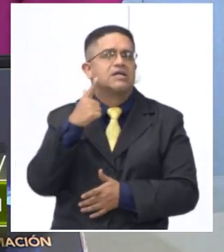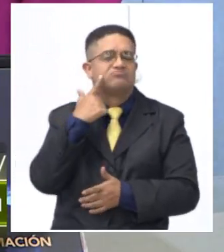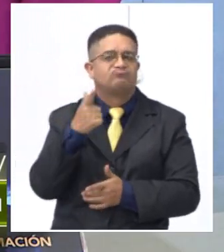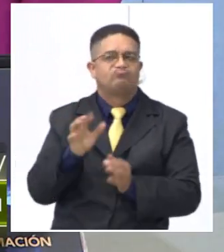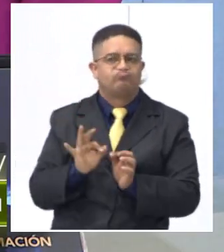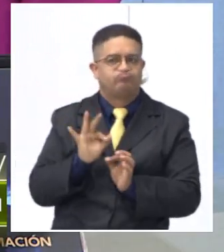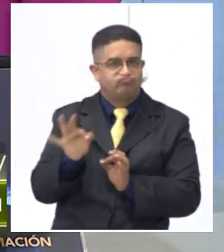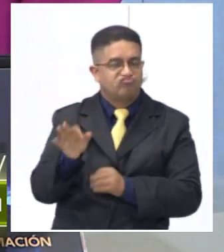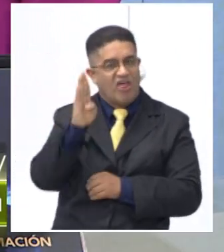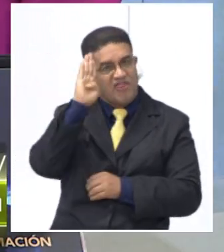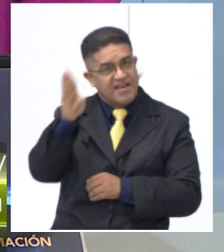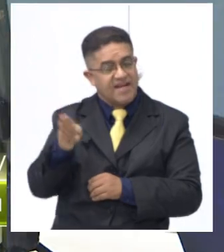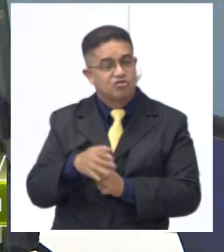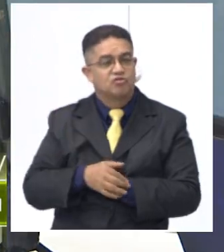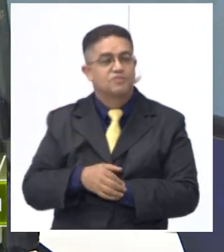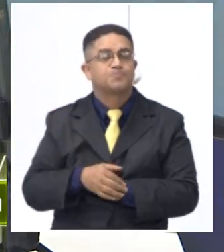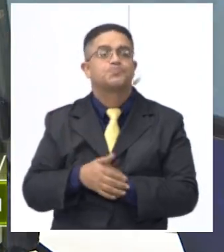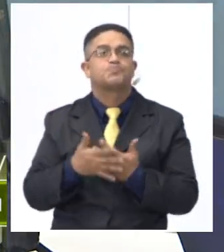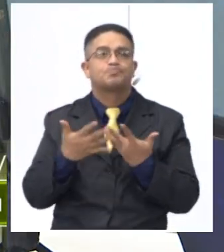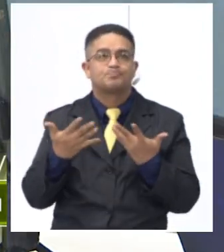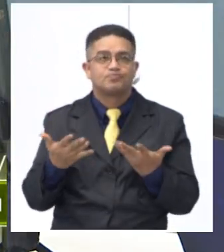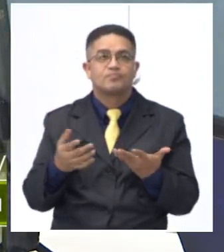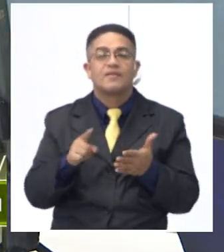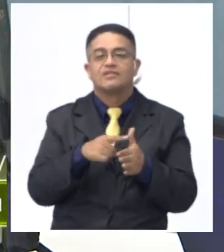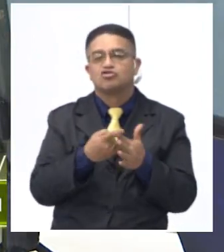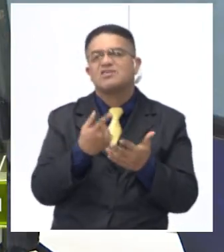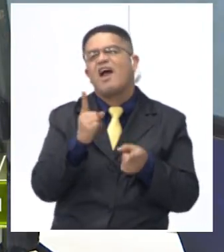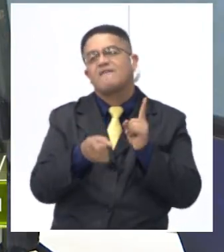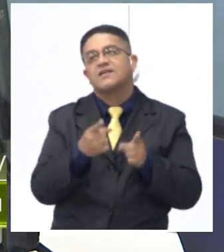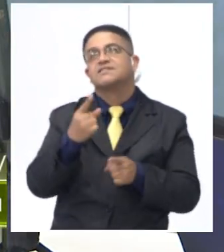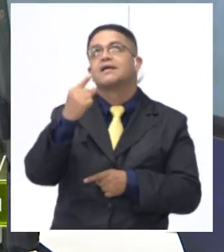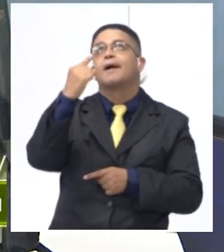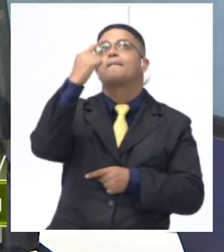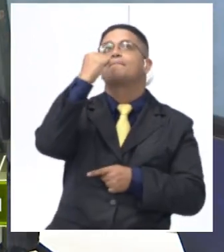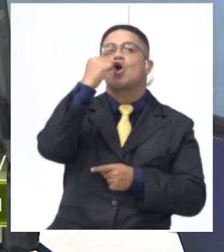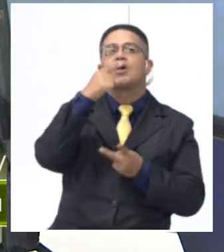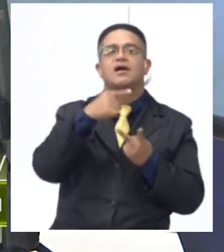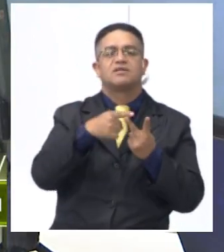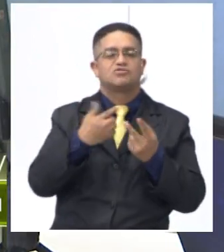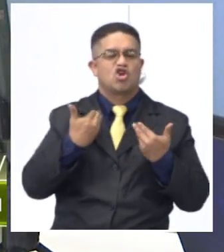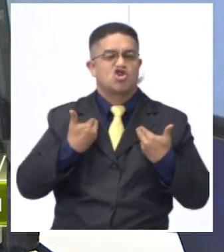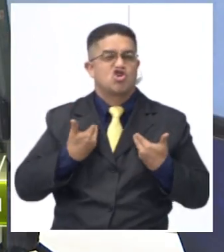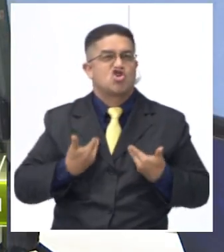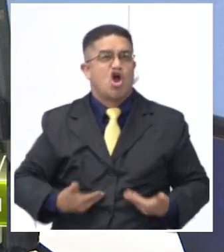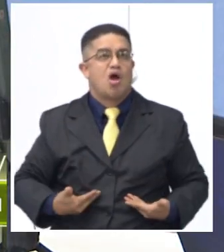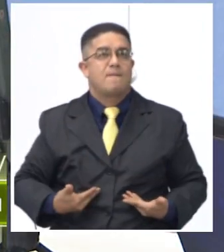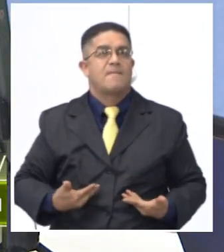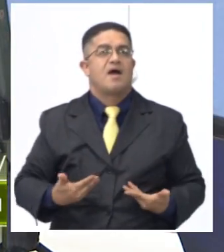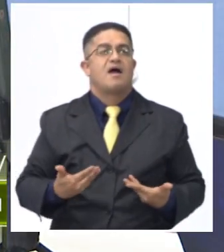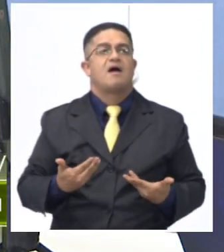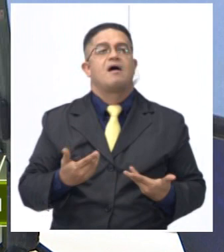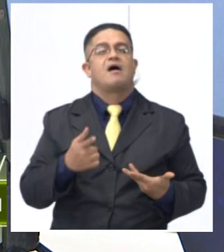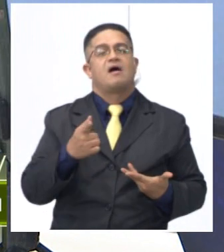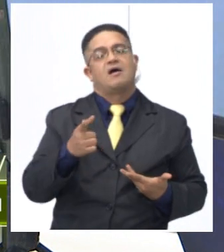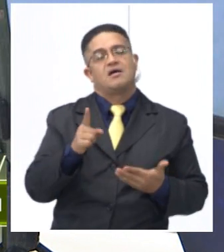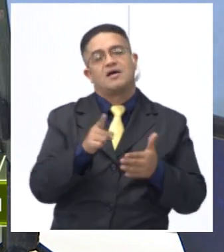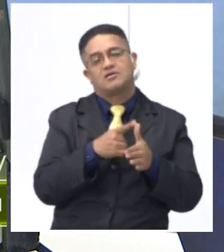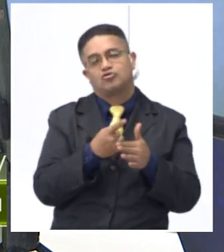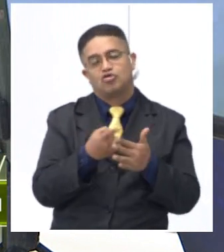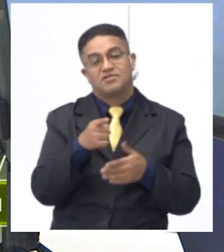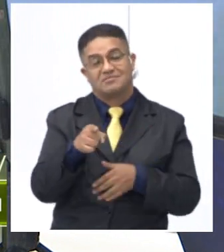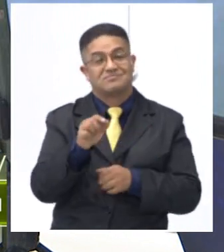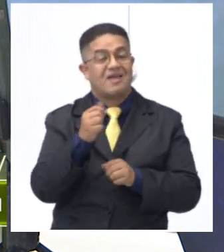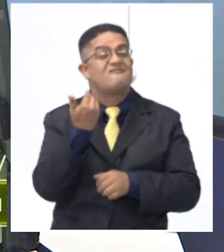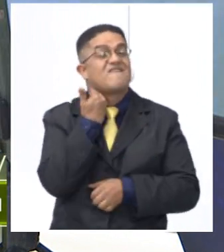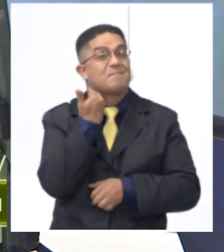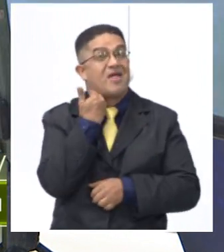directa. Entonces inoculaban a veces por la nariz, por la boca, con ropa. Incluso hay que aclarar que esta enfermedad